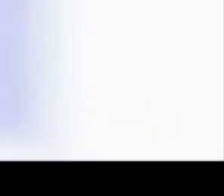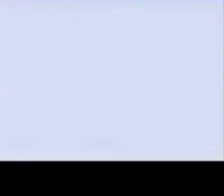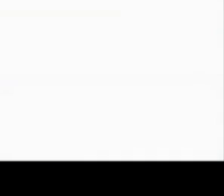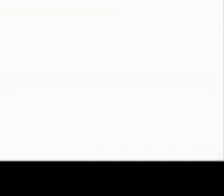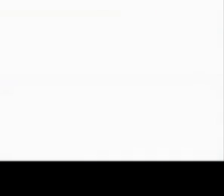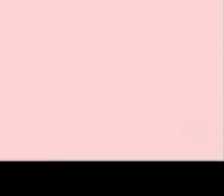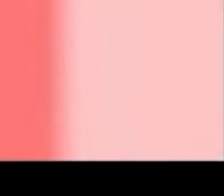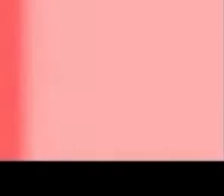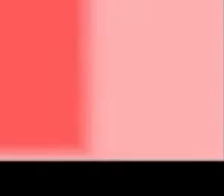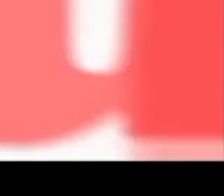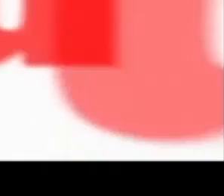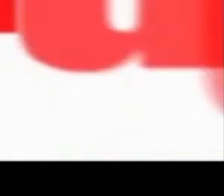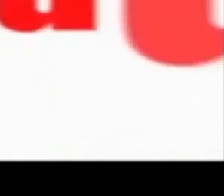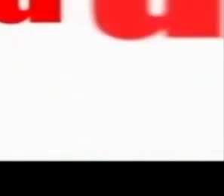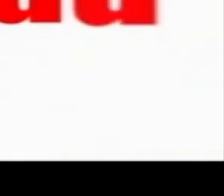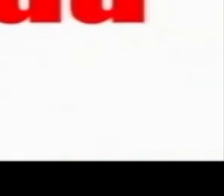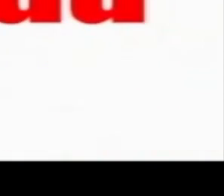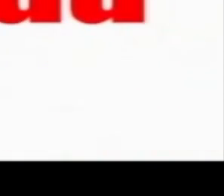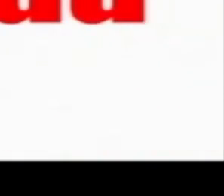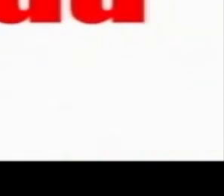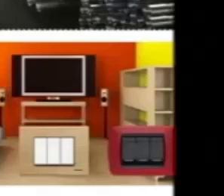Electrofer, es garantía y